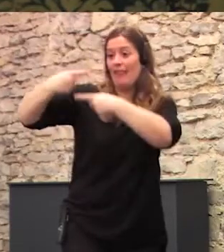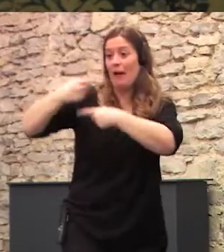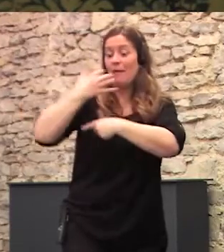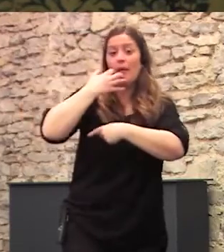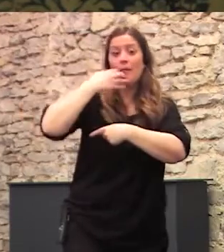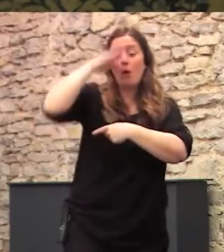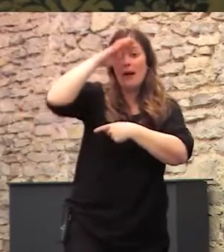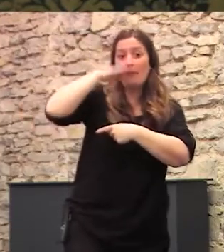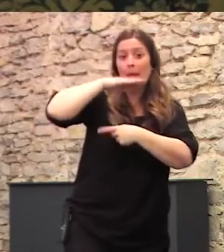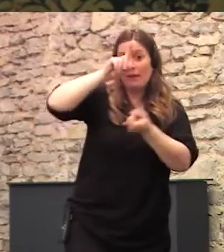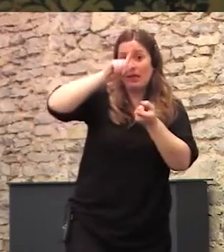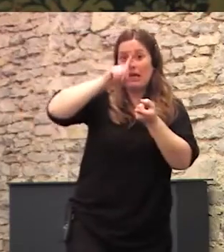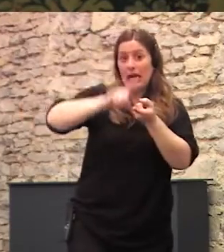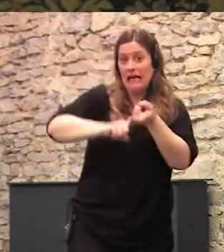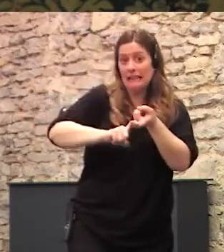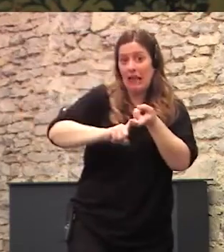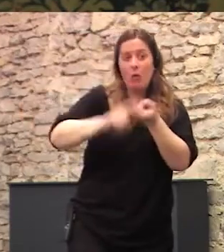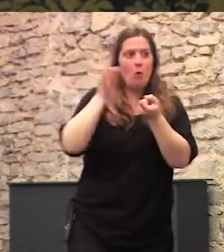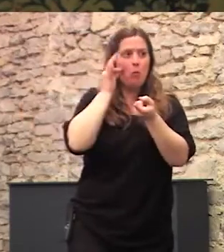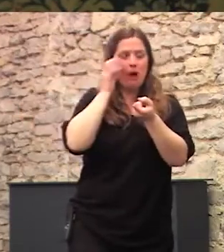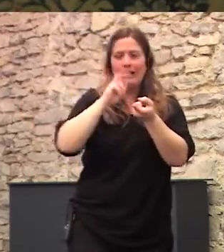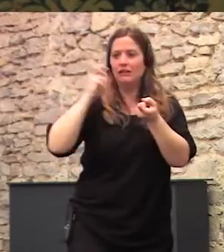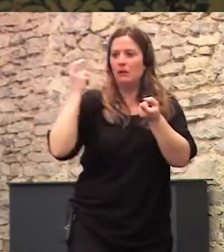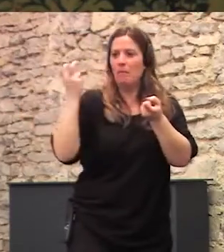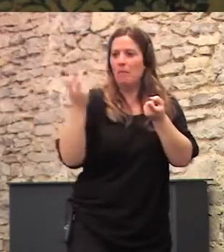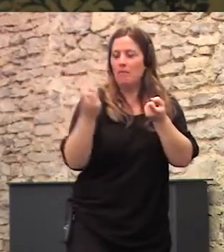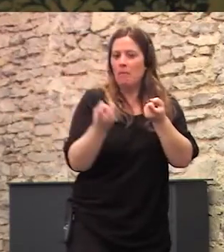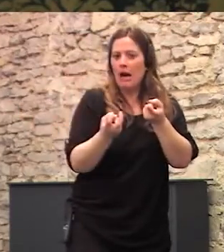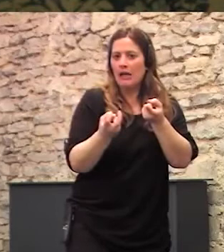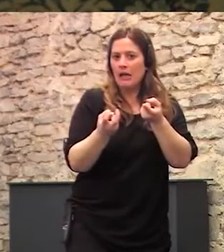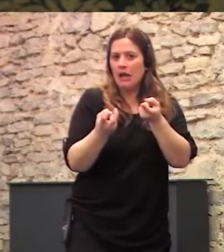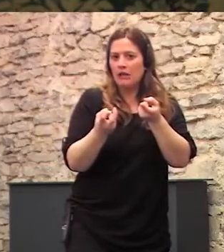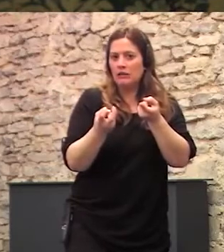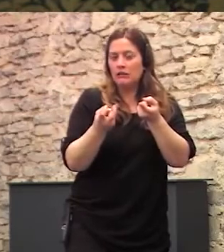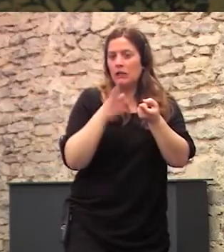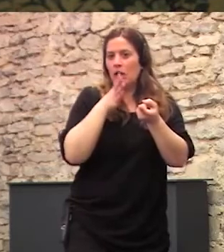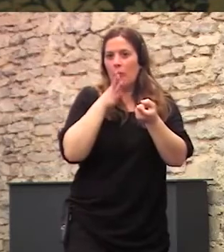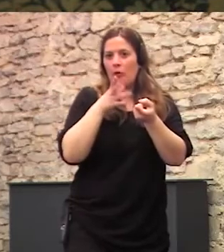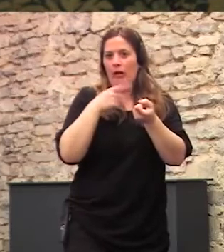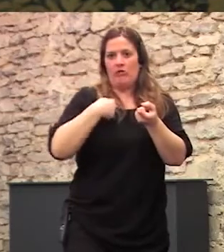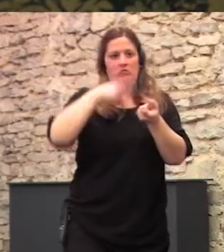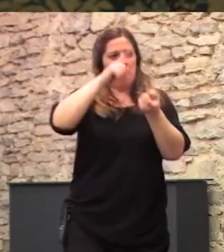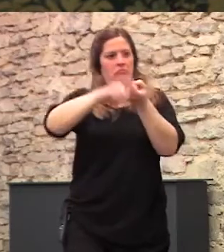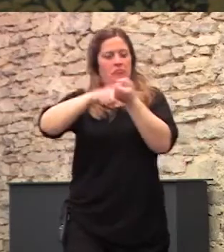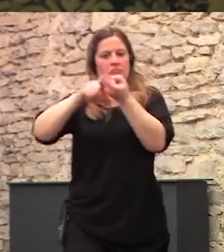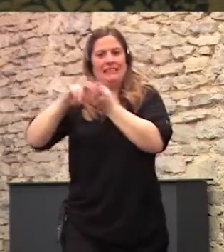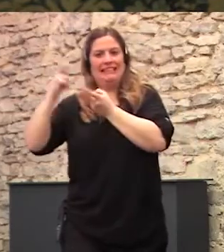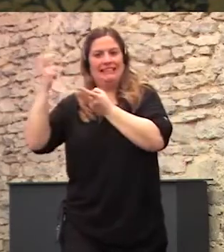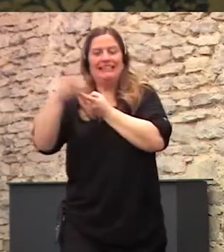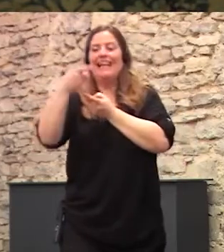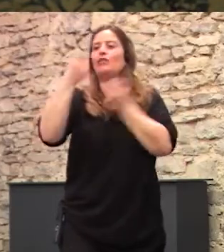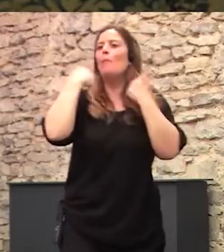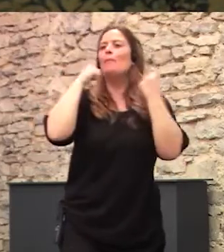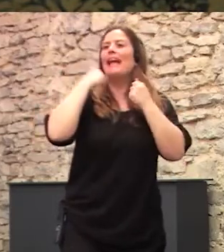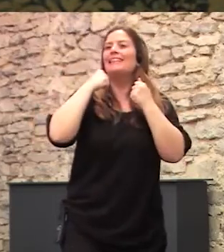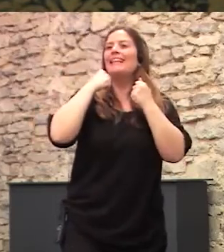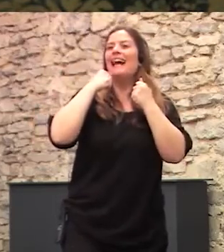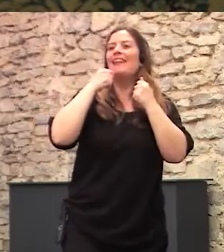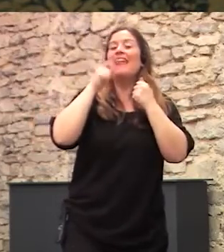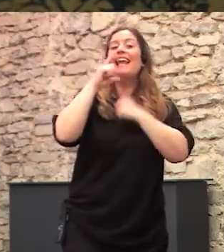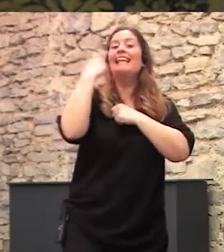que estaba casado con varias mujeres, porque la poligamia no es una práctica que ha traído el Islam, sino que es una práctica